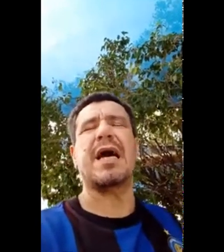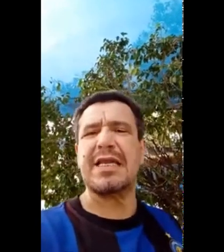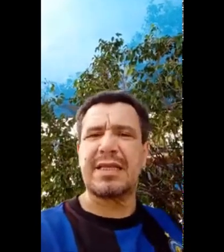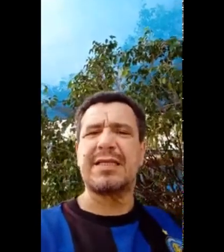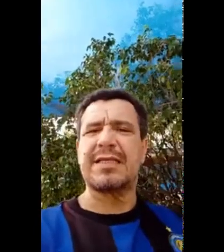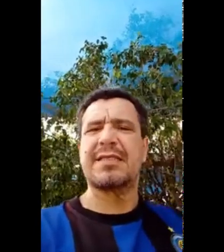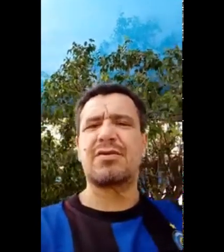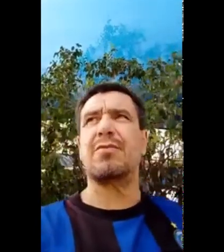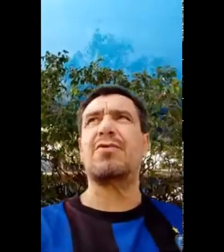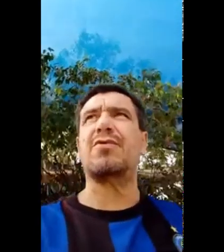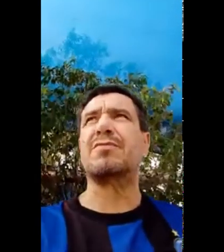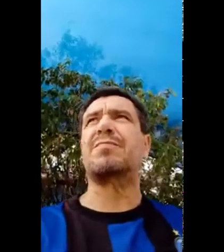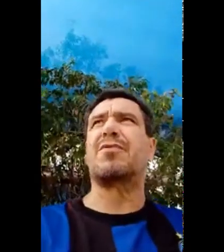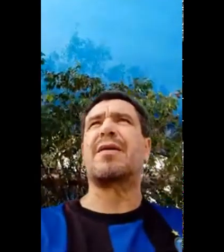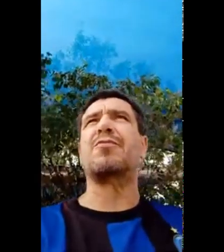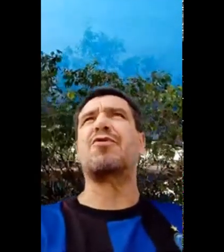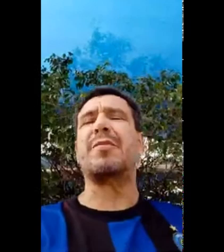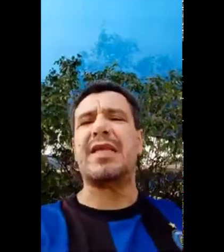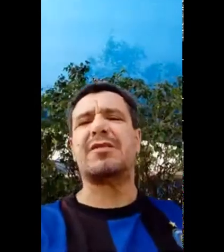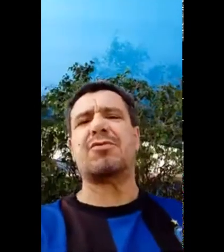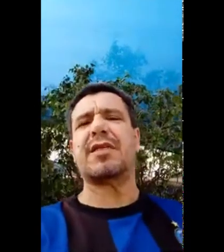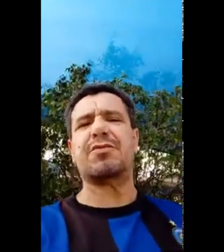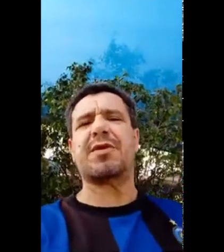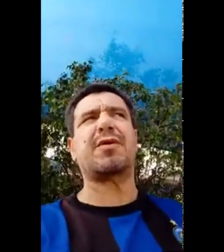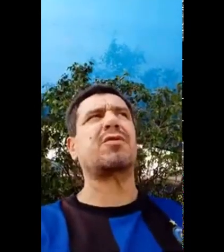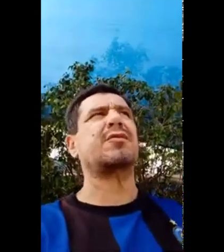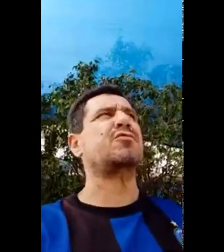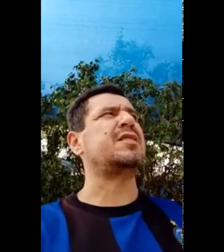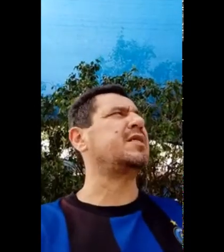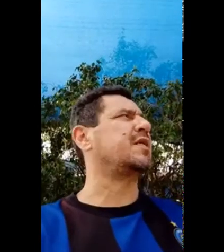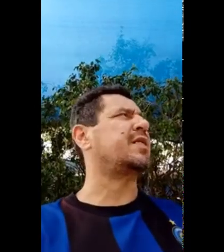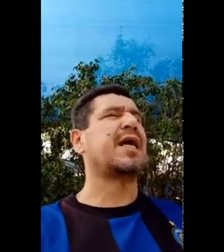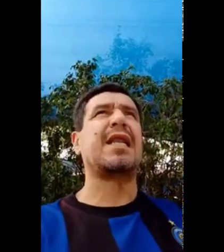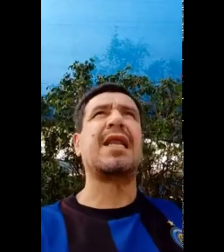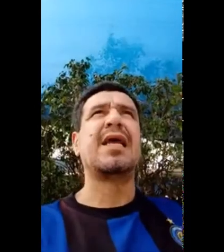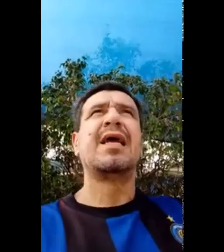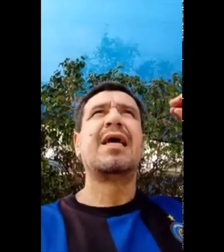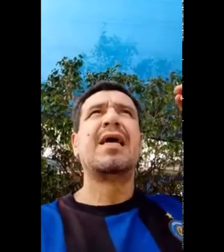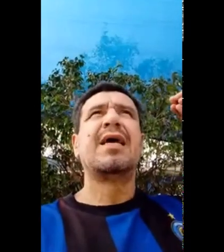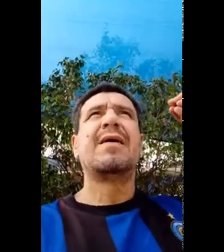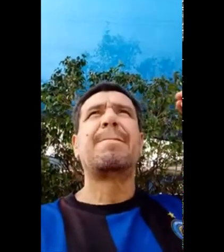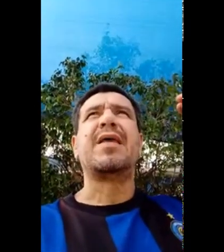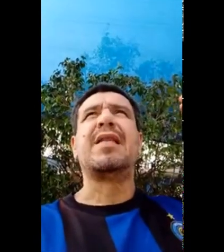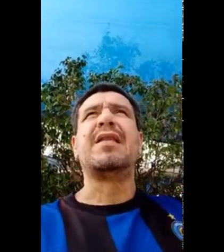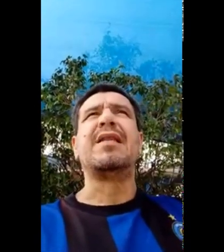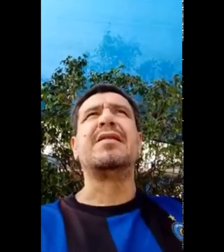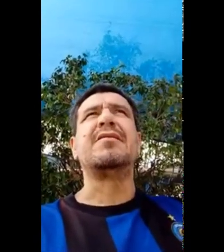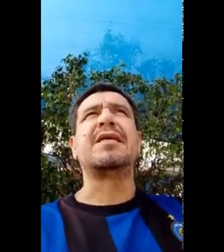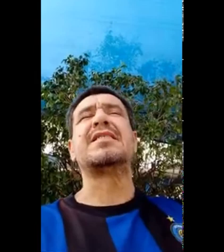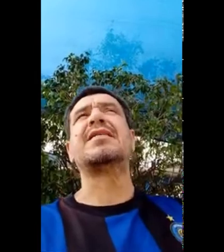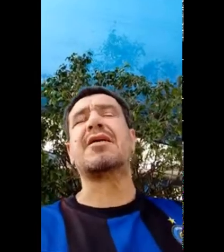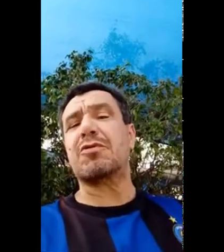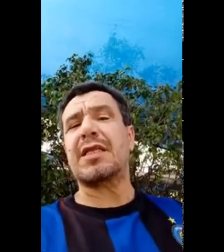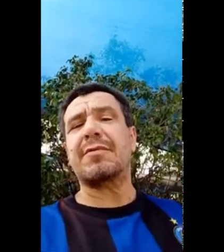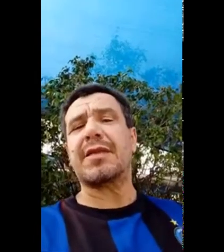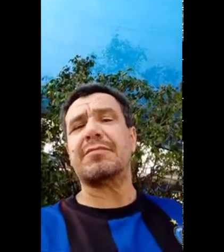a las gentes estas, como los, por ejemplo, los ministros de la Suprema Corte de Justicia, que tengan el, quién sabe